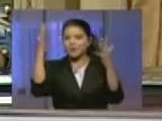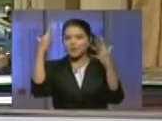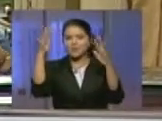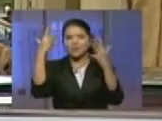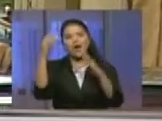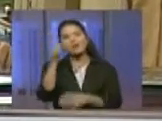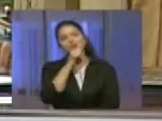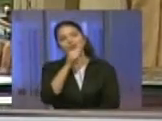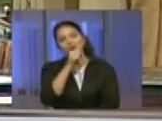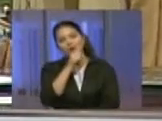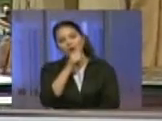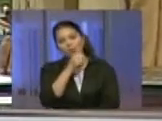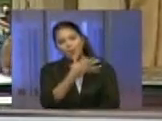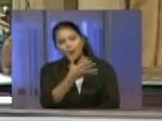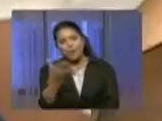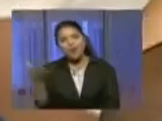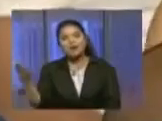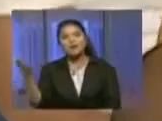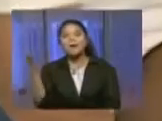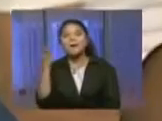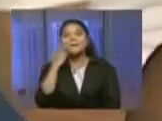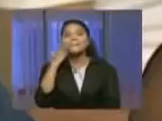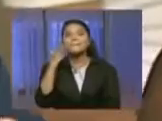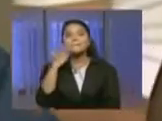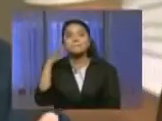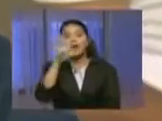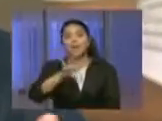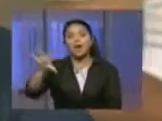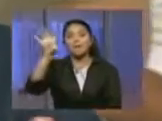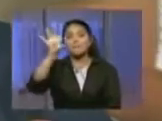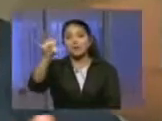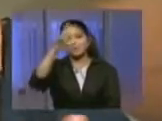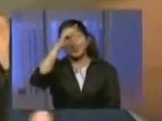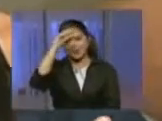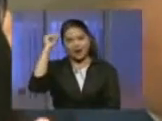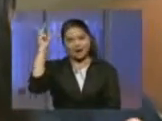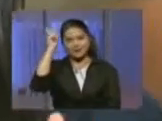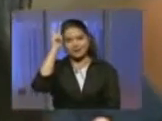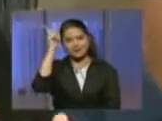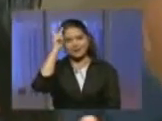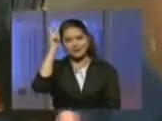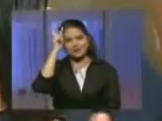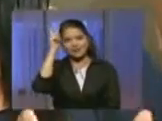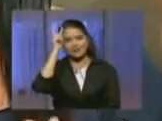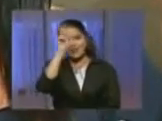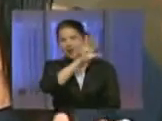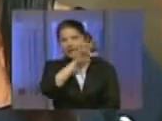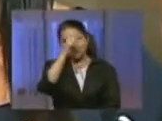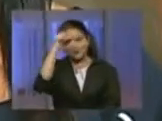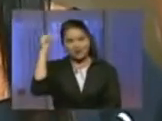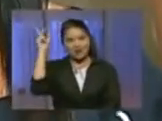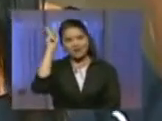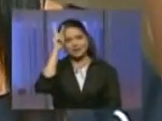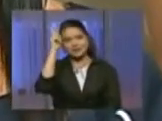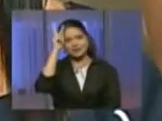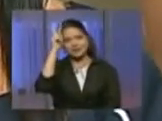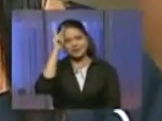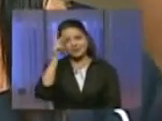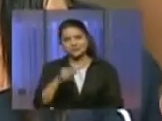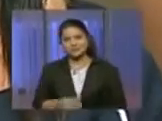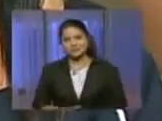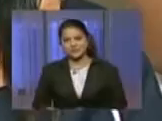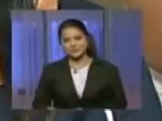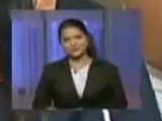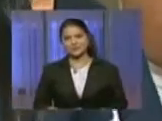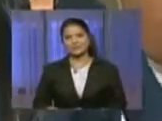abuelos a la madre patria India madre patria India